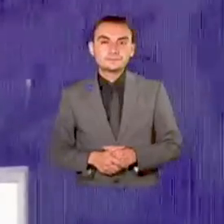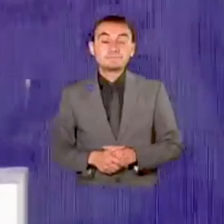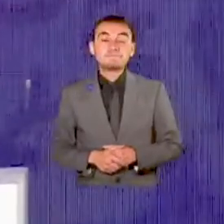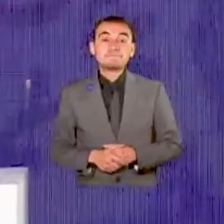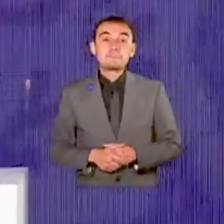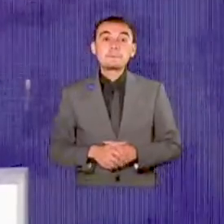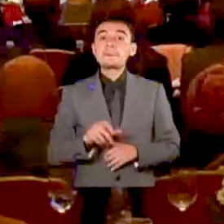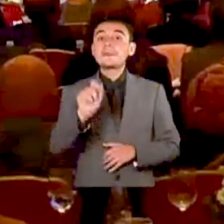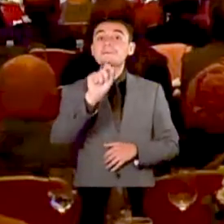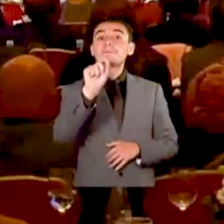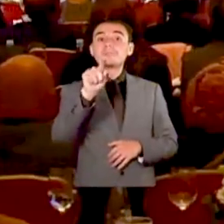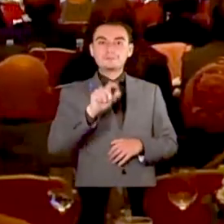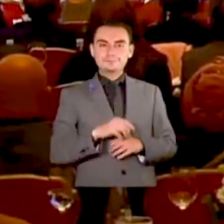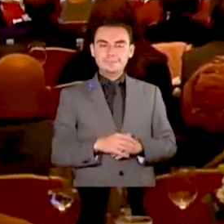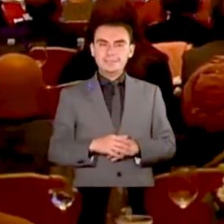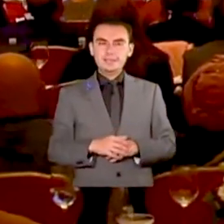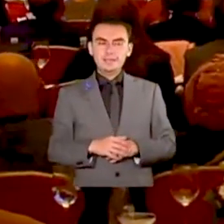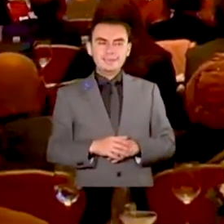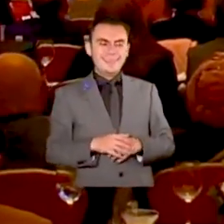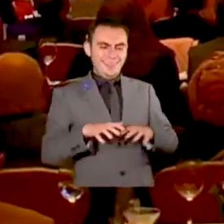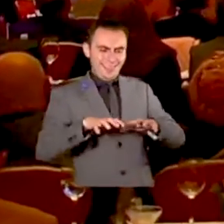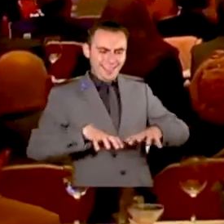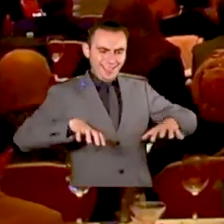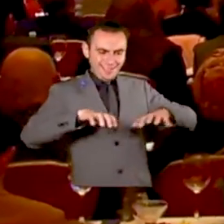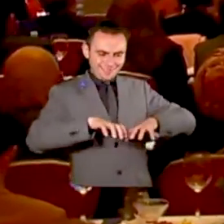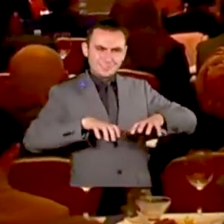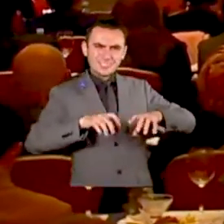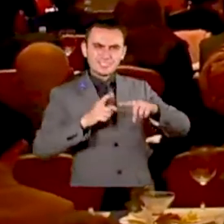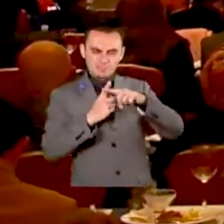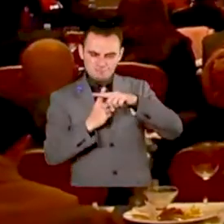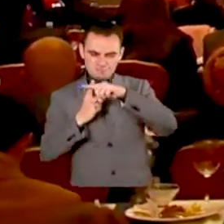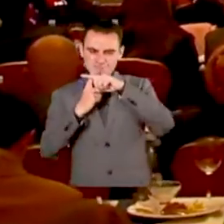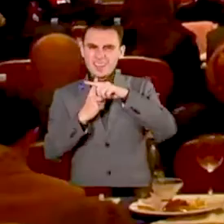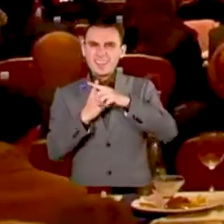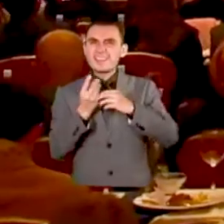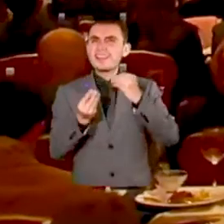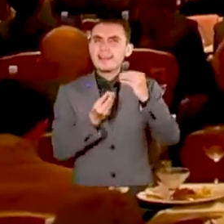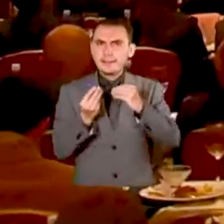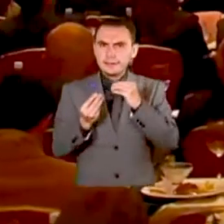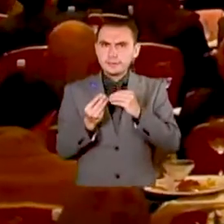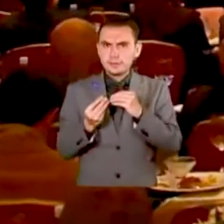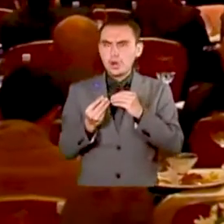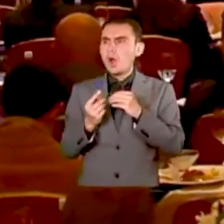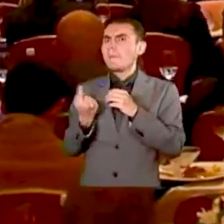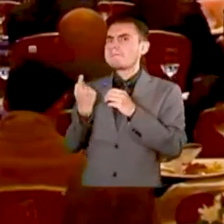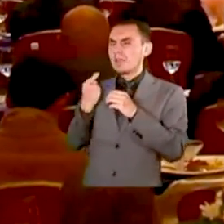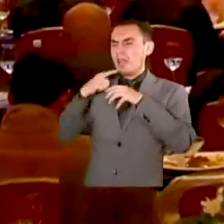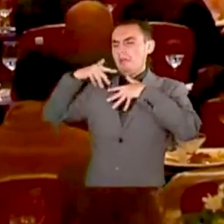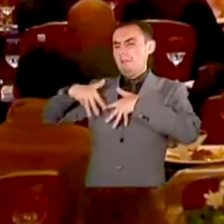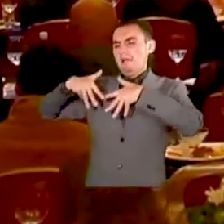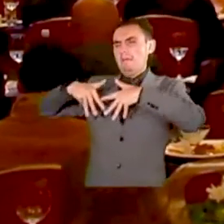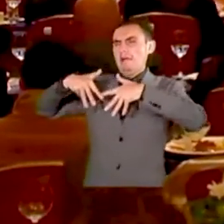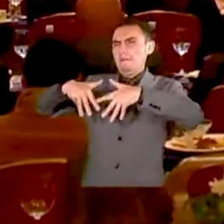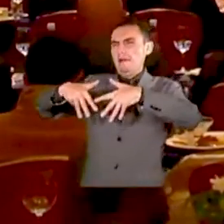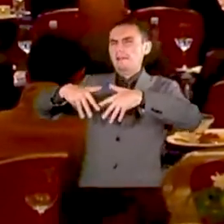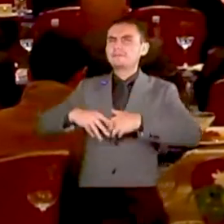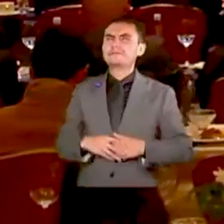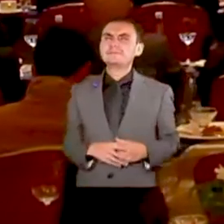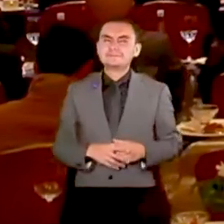La pregunta es, ¿qué acciones ha adelantado y adelanta la Procuraduría por las protestas sociales del año